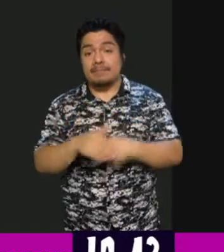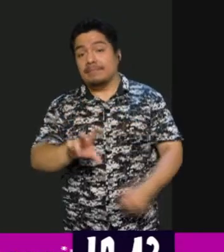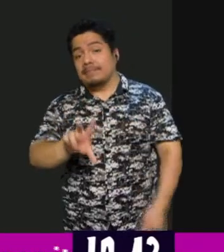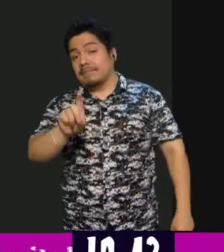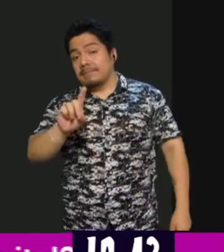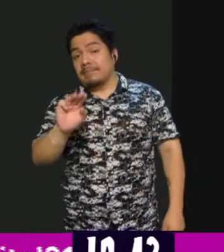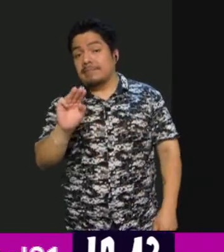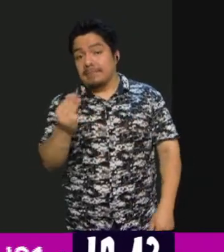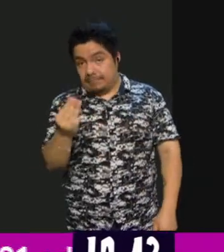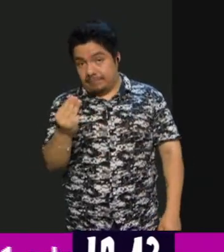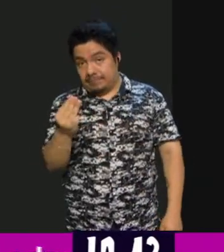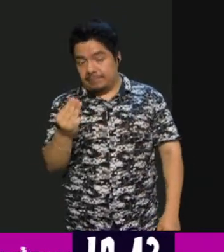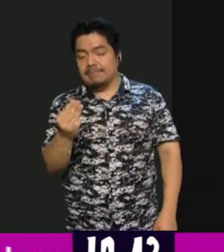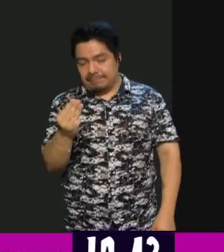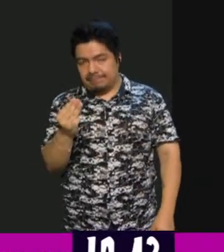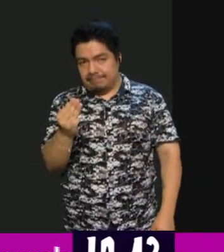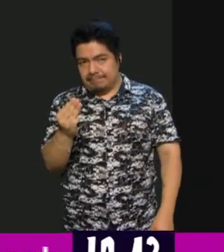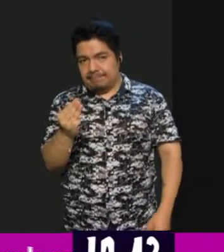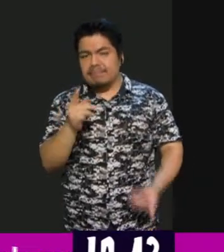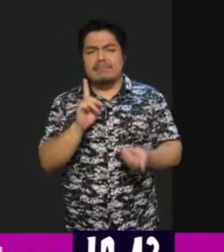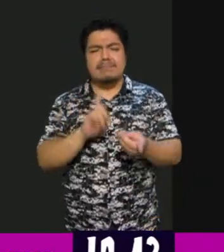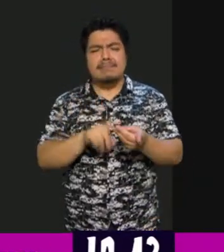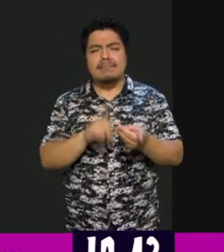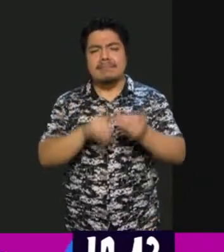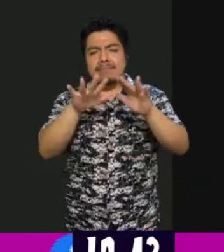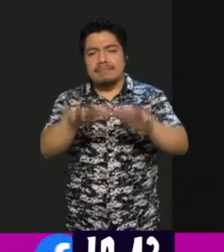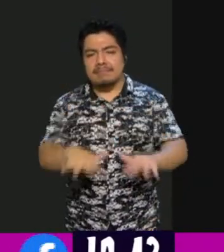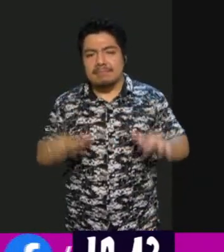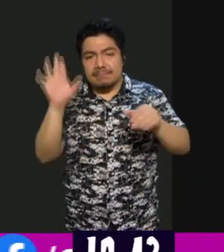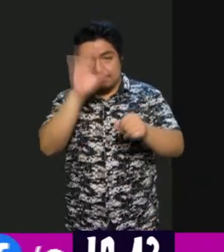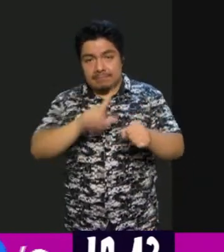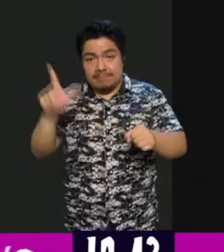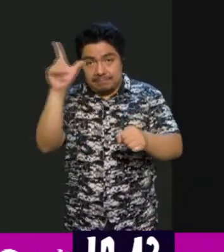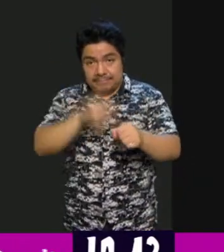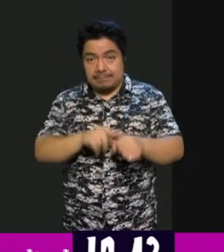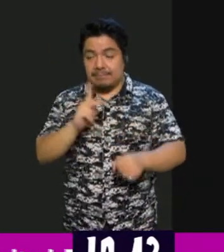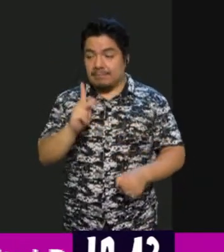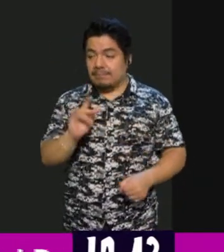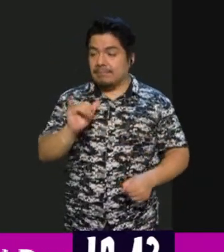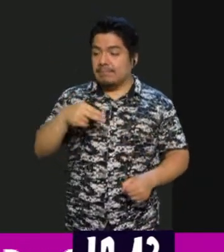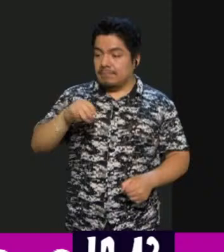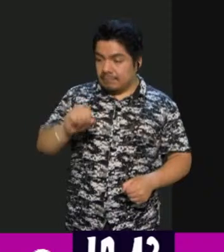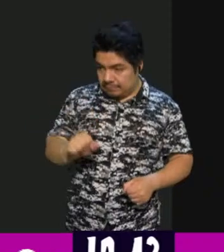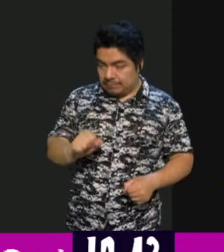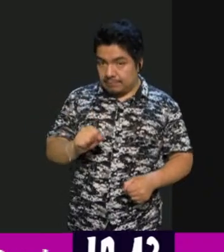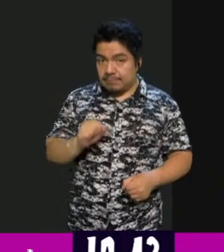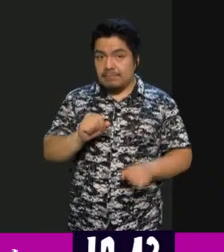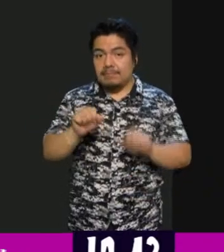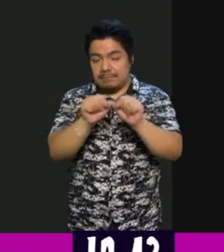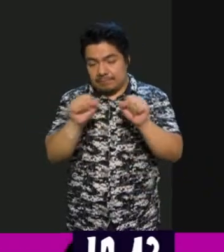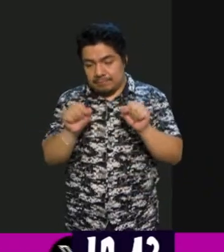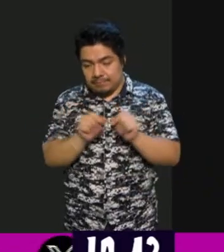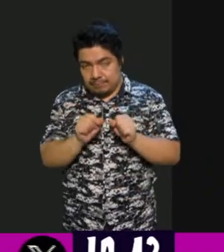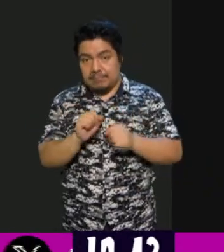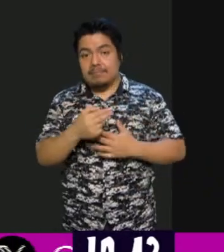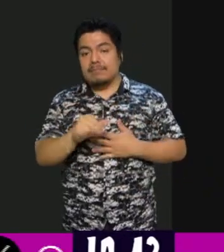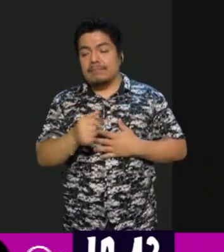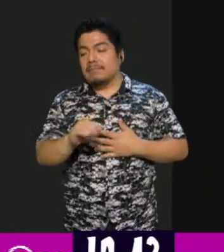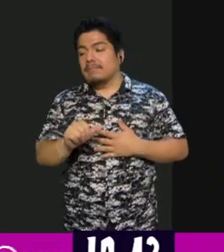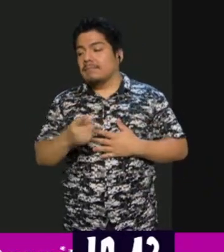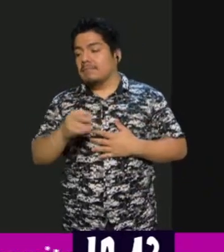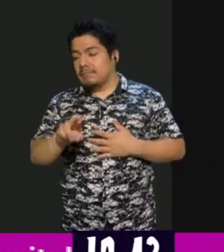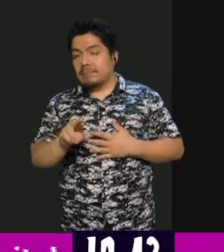30 de mayo en el Complejo Cultural, lo que fueron Los Pinos, en el Salón Miguel de la Madrid a